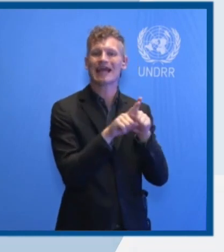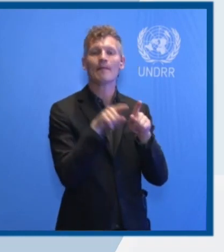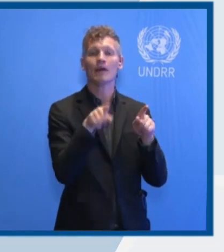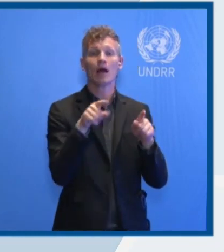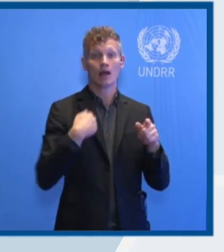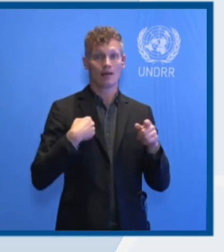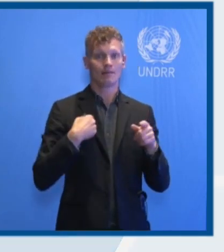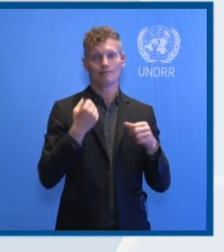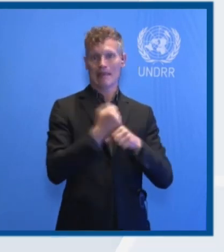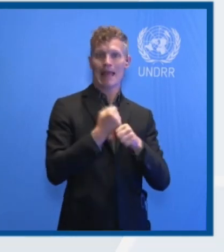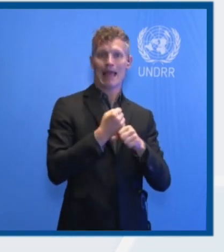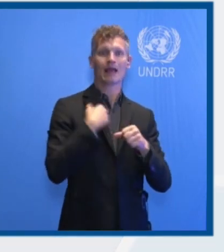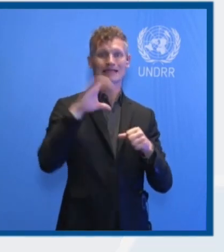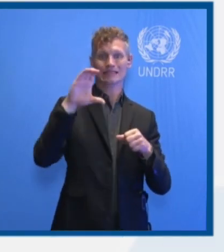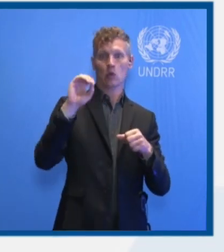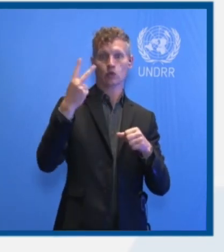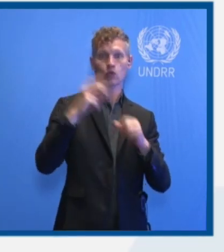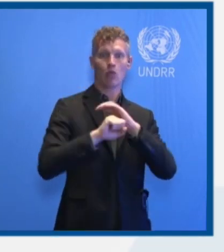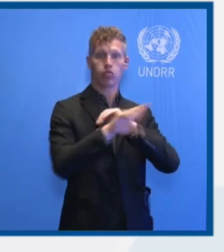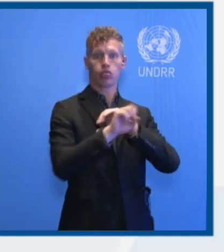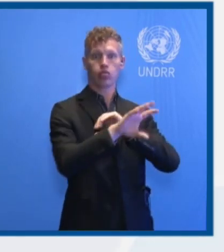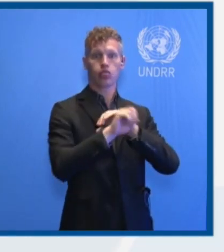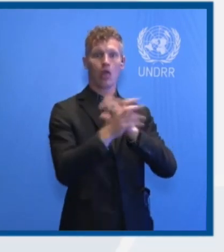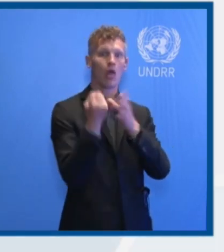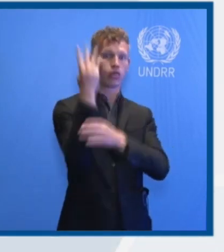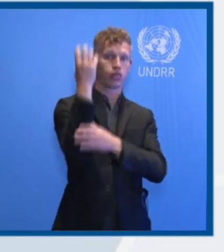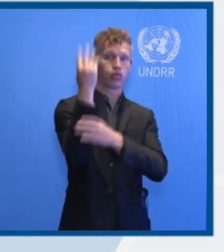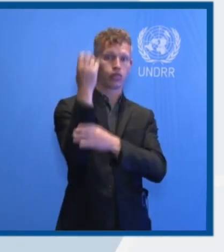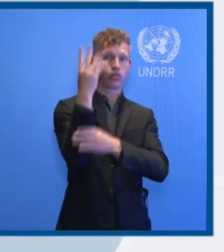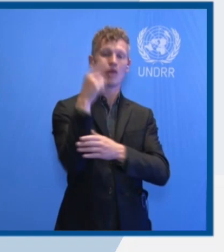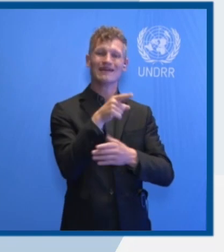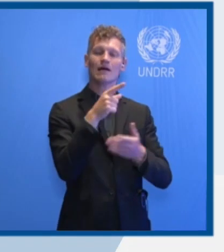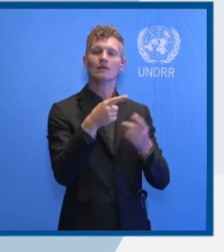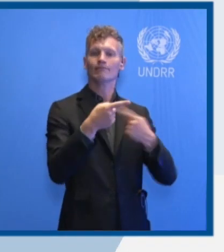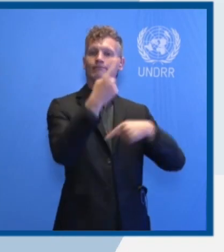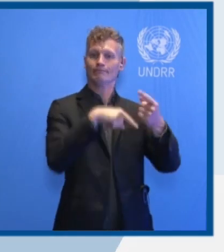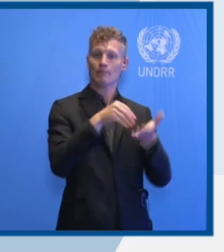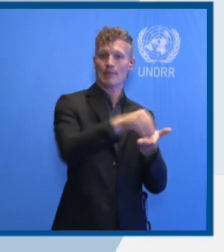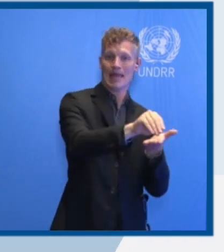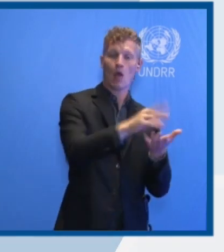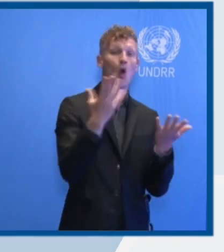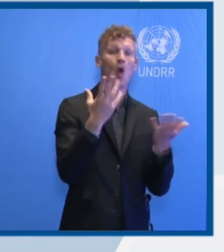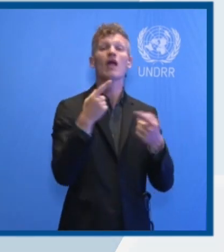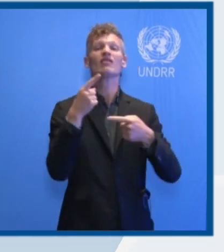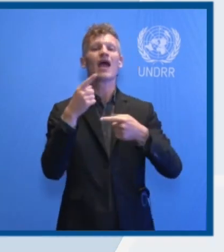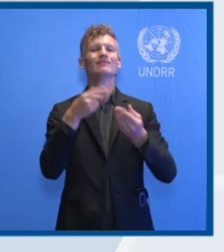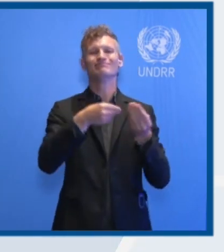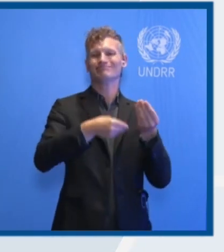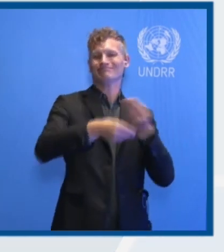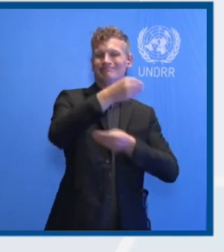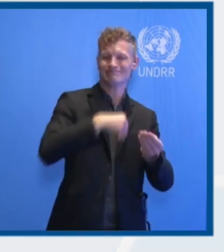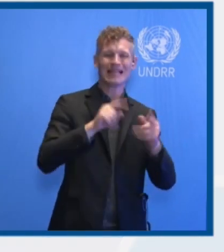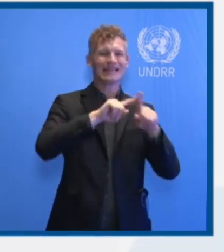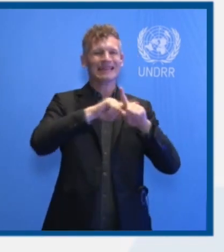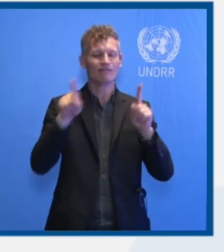y de soluciones basadas en la naturaleza, por ejemplo, con enfoques de ecorreducción. 3, la verdad es que necesitamos un fuerte